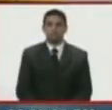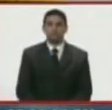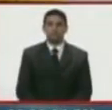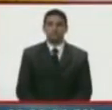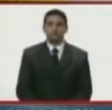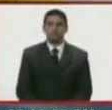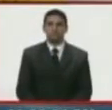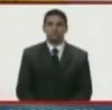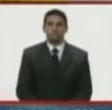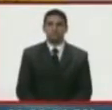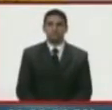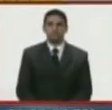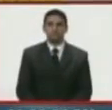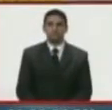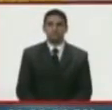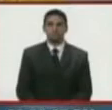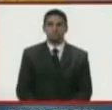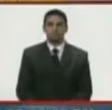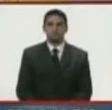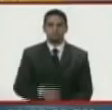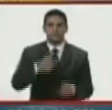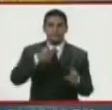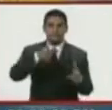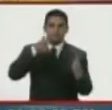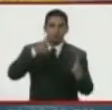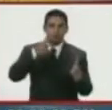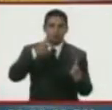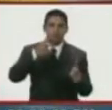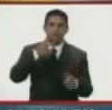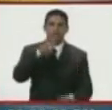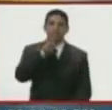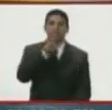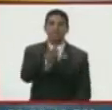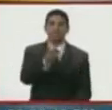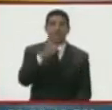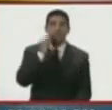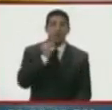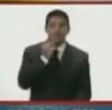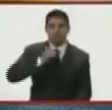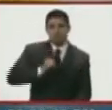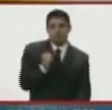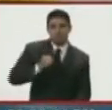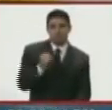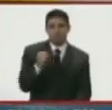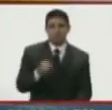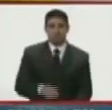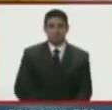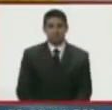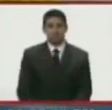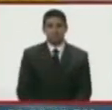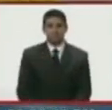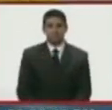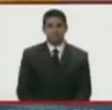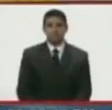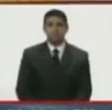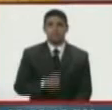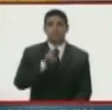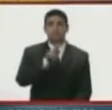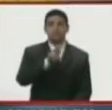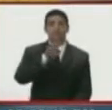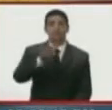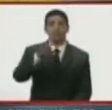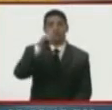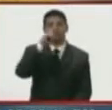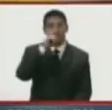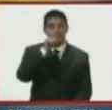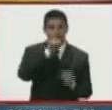Fueron impactados de bala 3 jóvenes de la Policía Nacional Bolivariana, 24 años cada uno